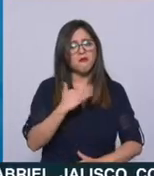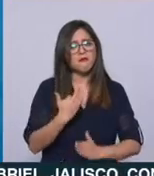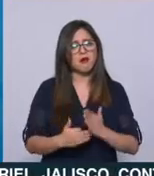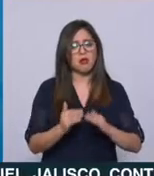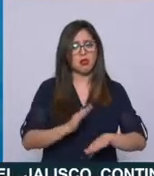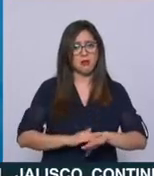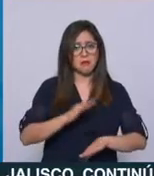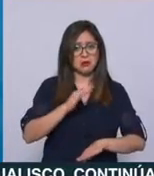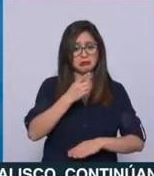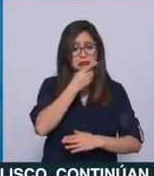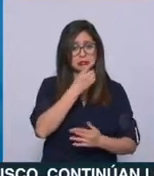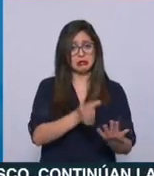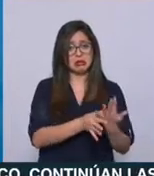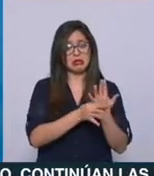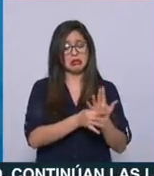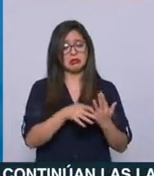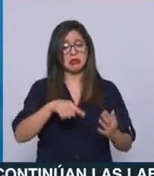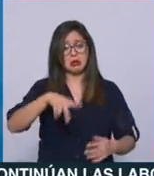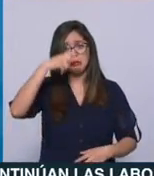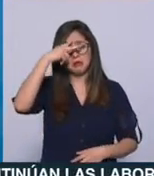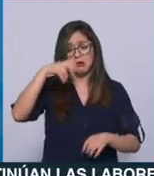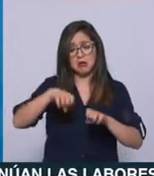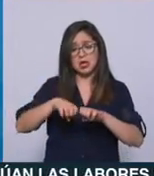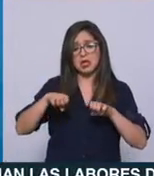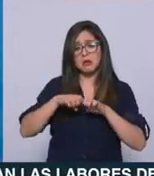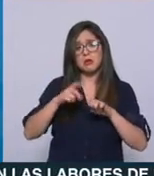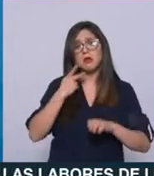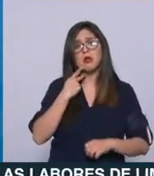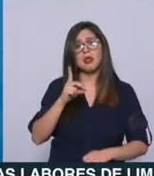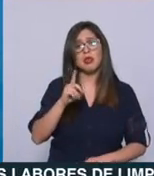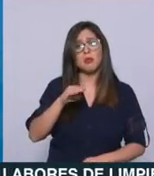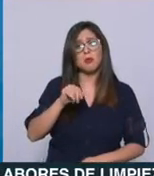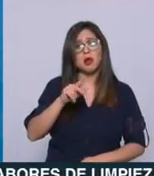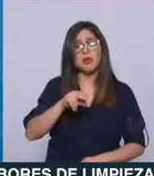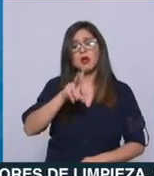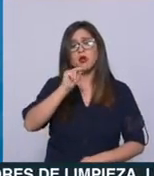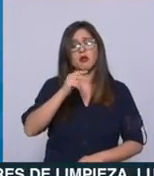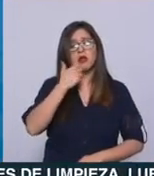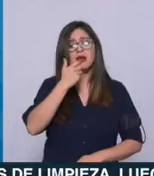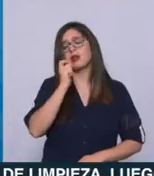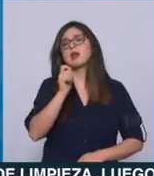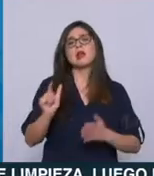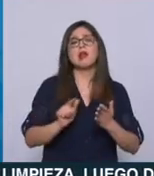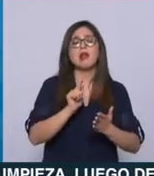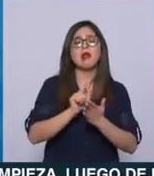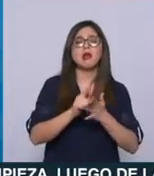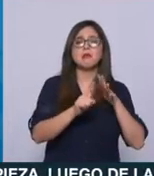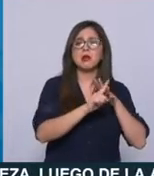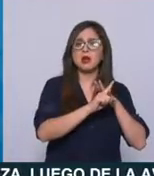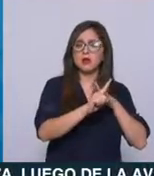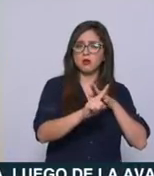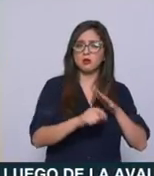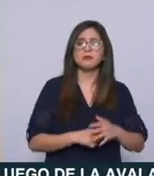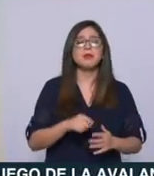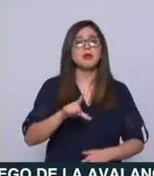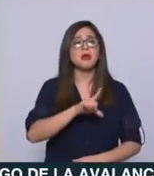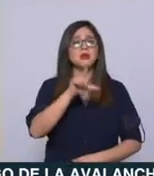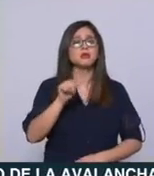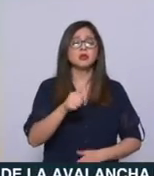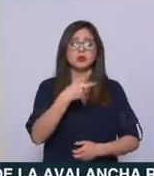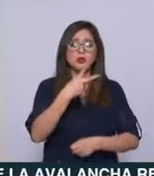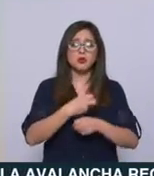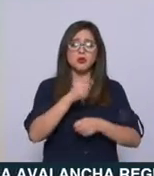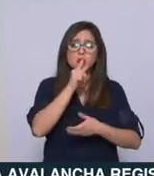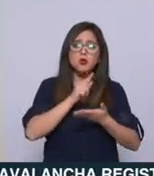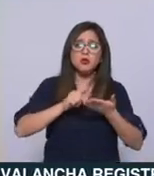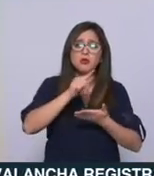y acusó que México y los demócratas se niegan a ceder ante la reforma migratoria. En un segundo tuit, Trump adelantó que